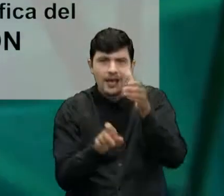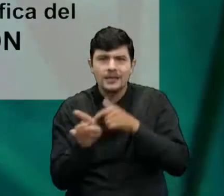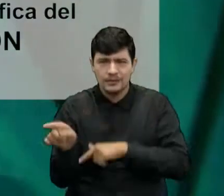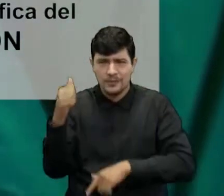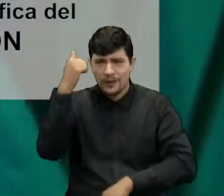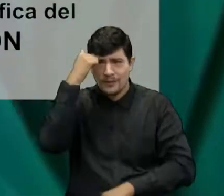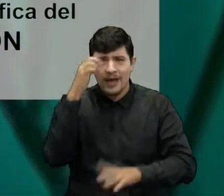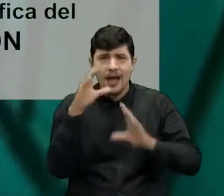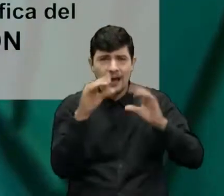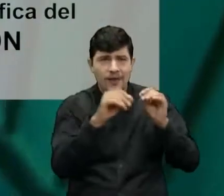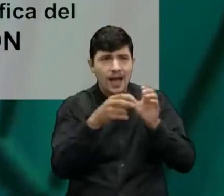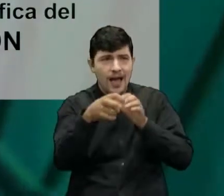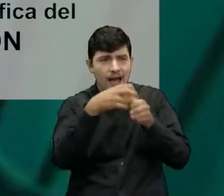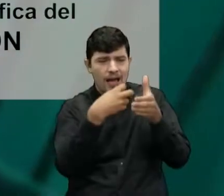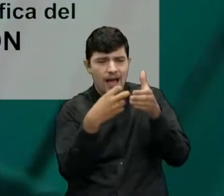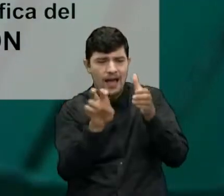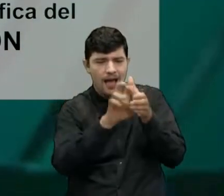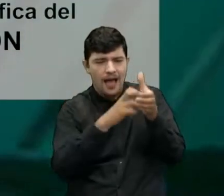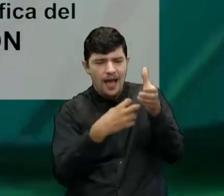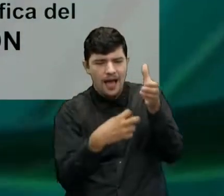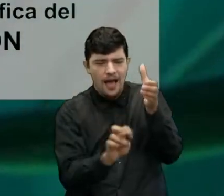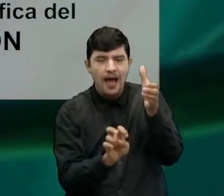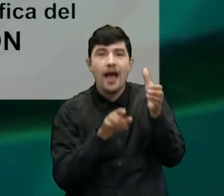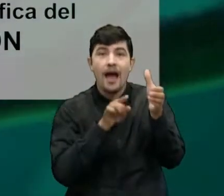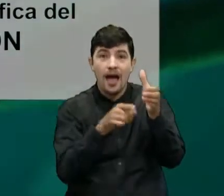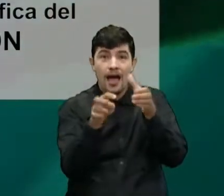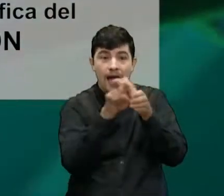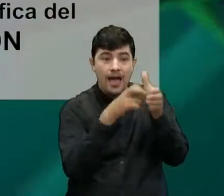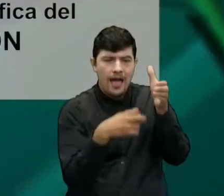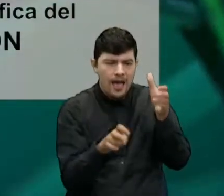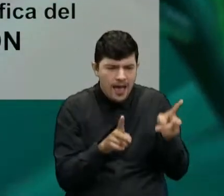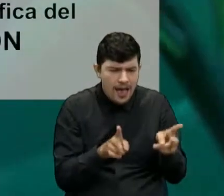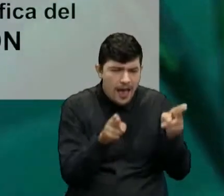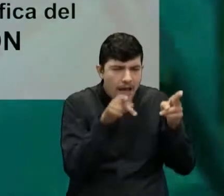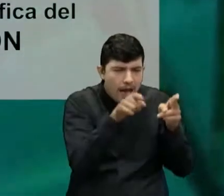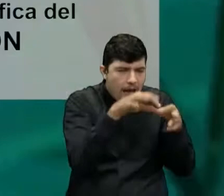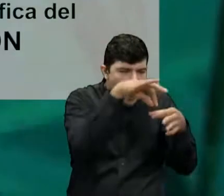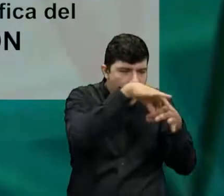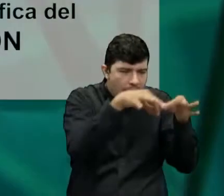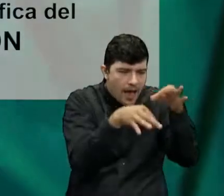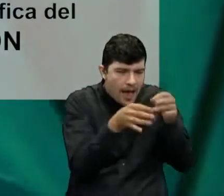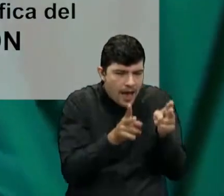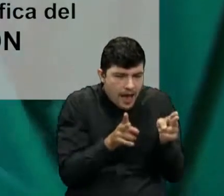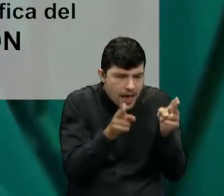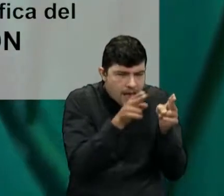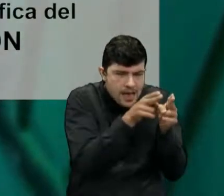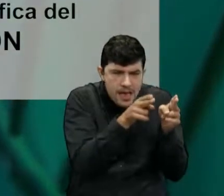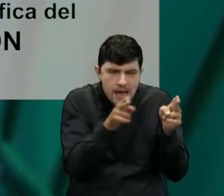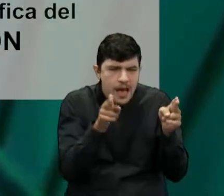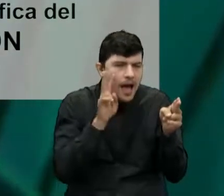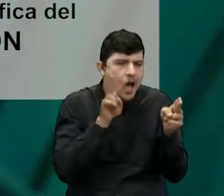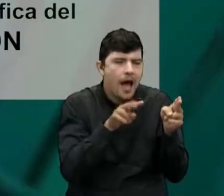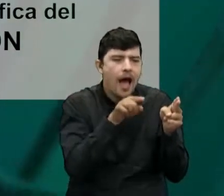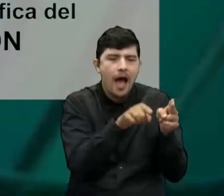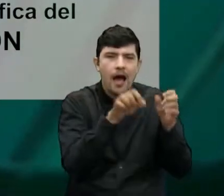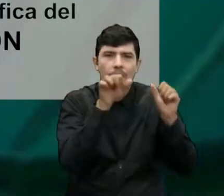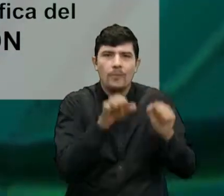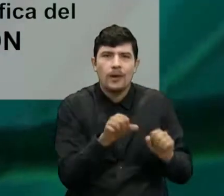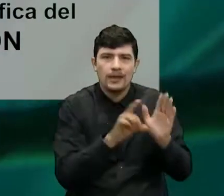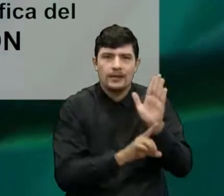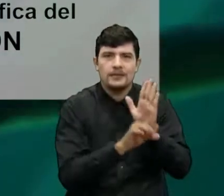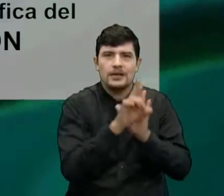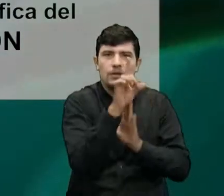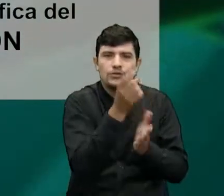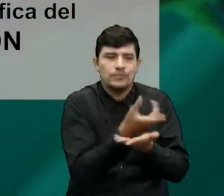Del ADN ¿Cierto? Es la molécula Que permite el funcionamiento ¿Y qué? Y el desarrollo De los organismos